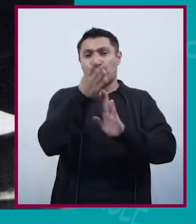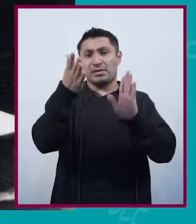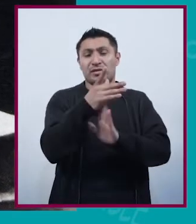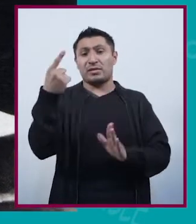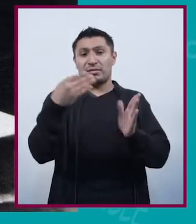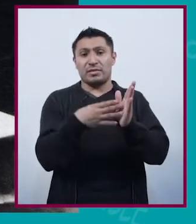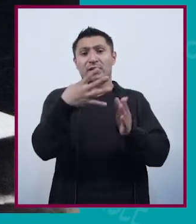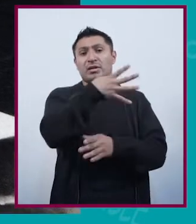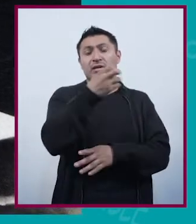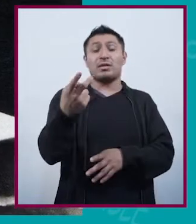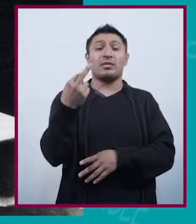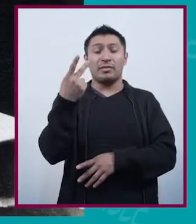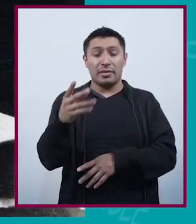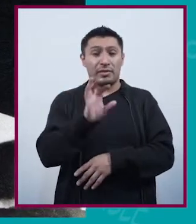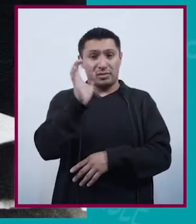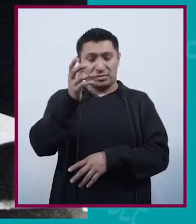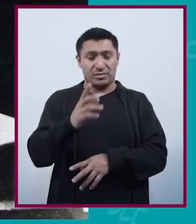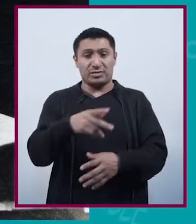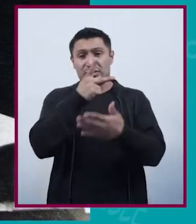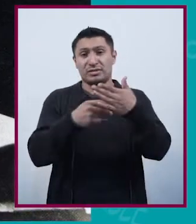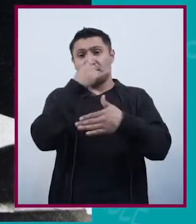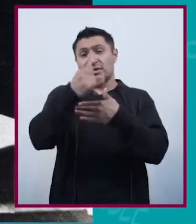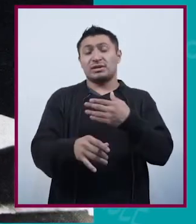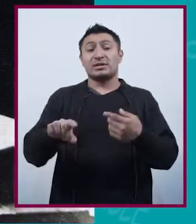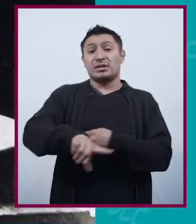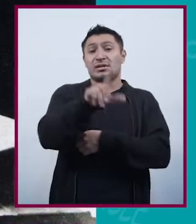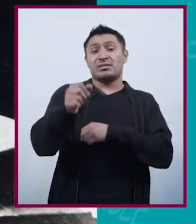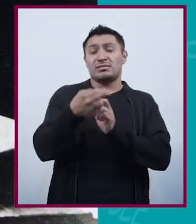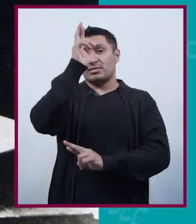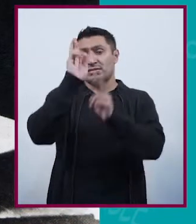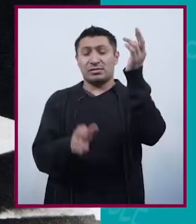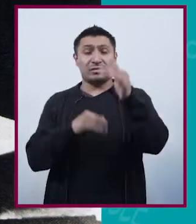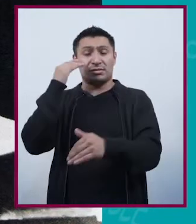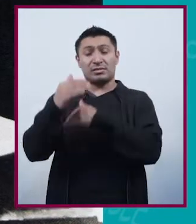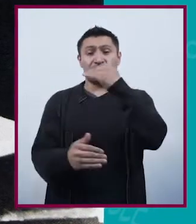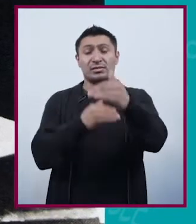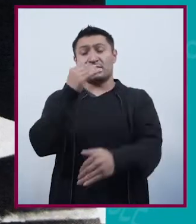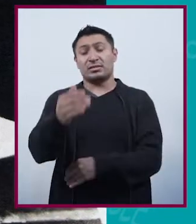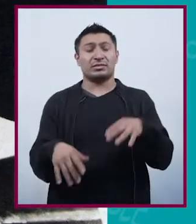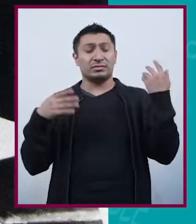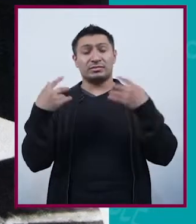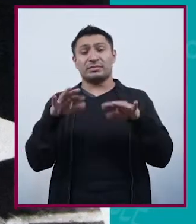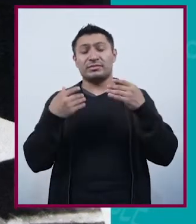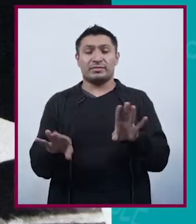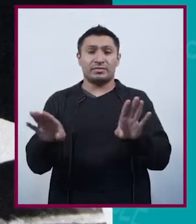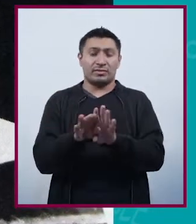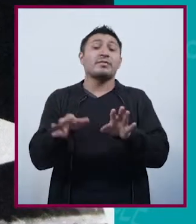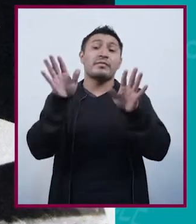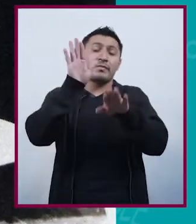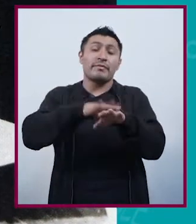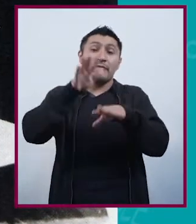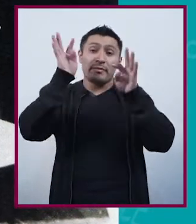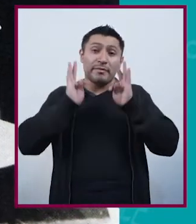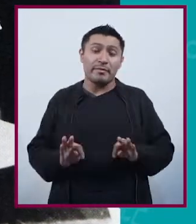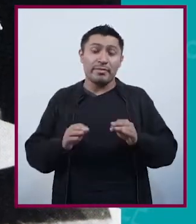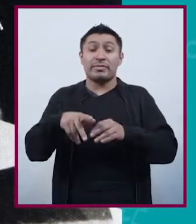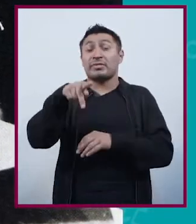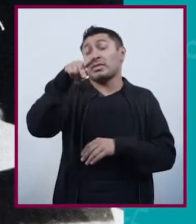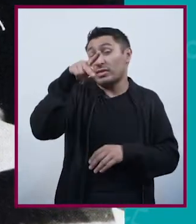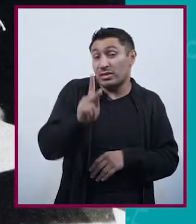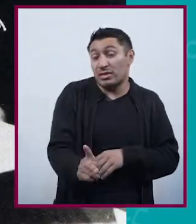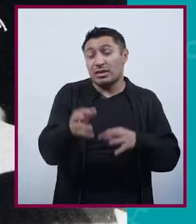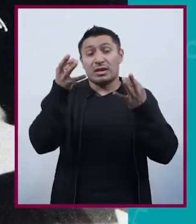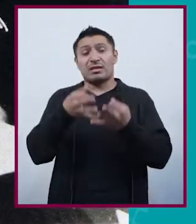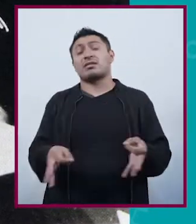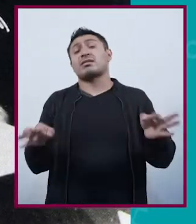hasta 1925, cuando el proyecto posrevolucionario avanzaba en un ambiente menos convulsivo.